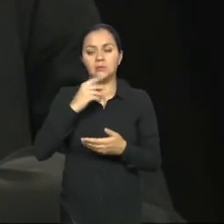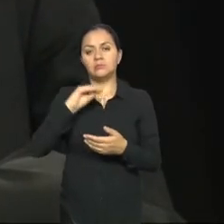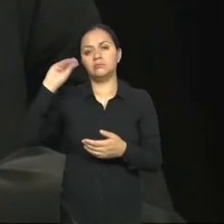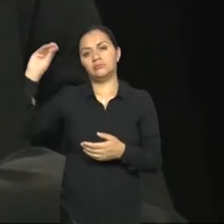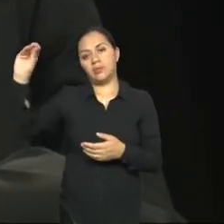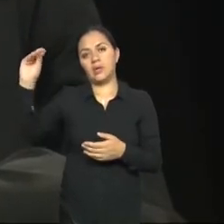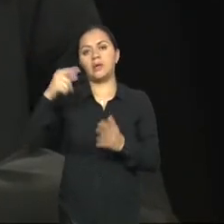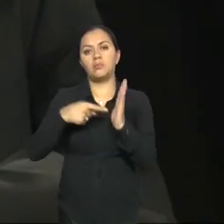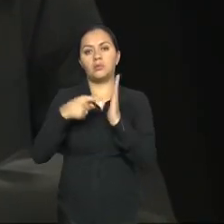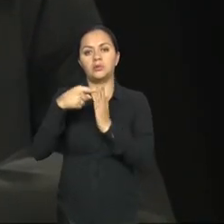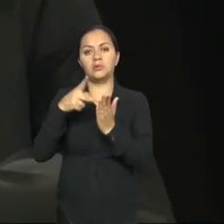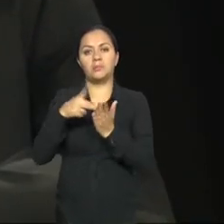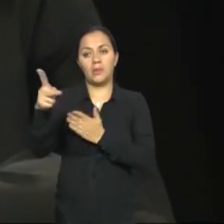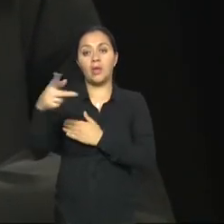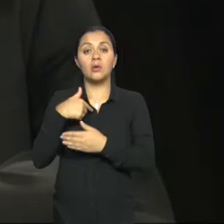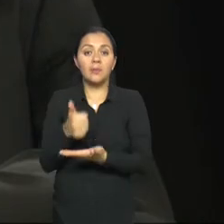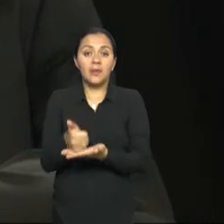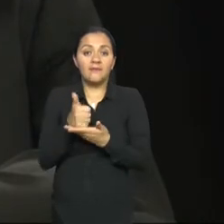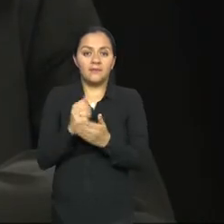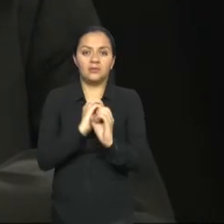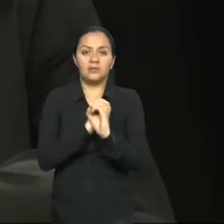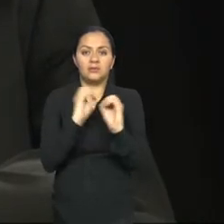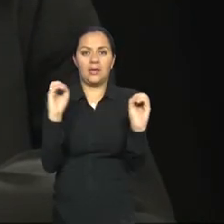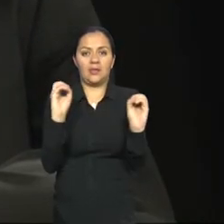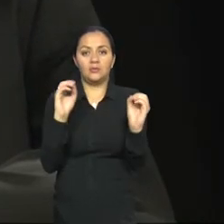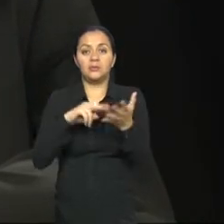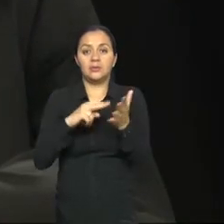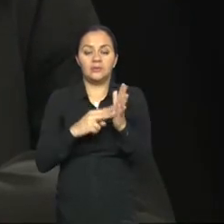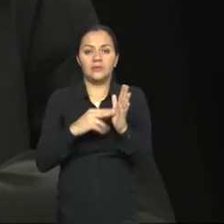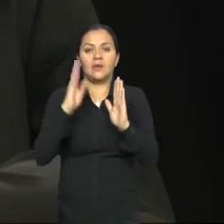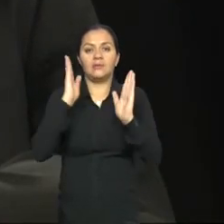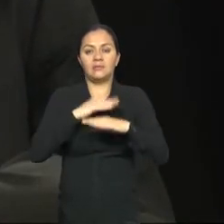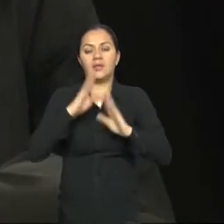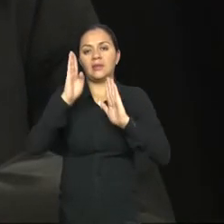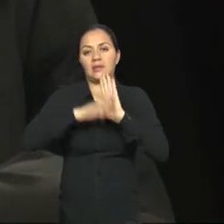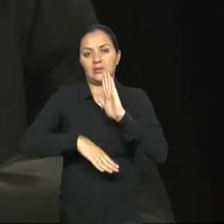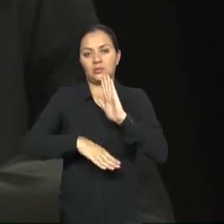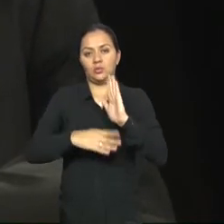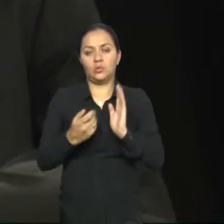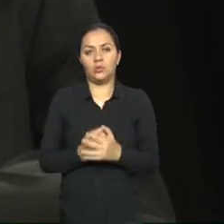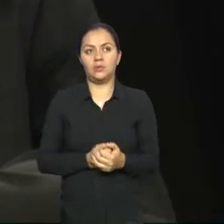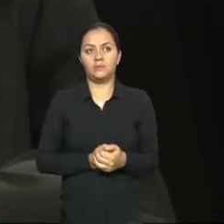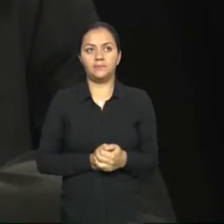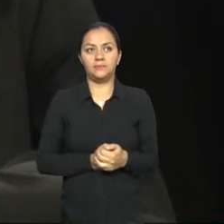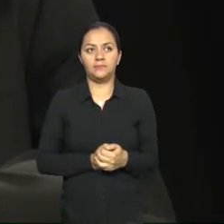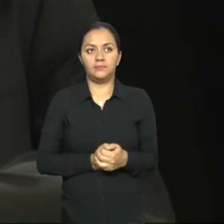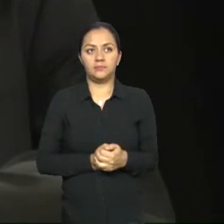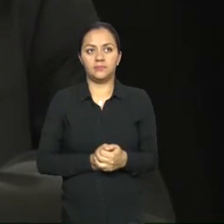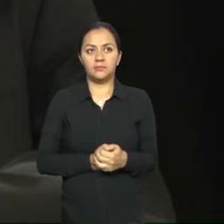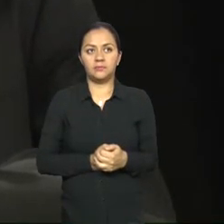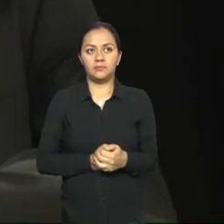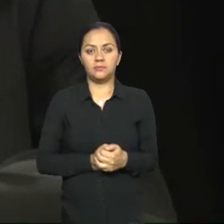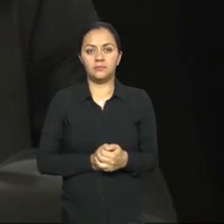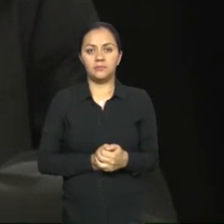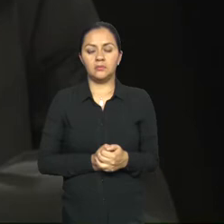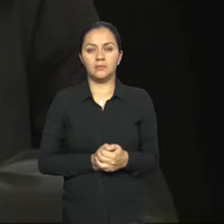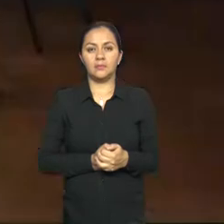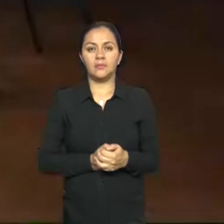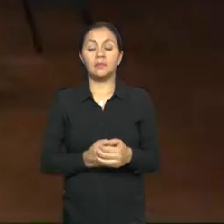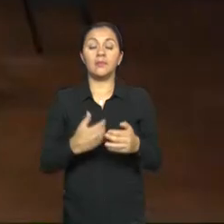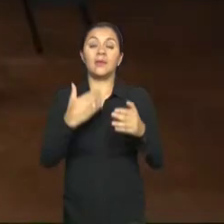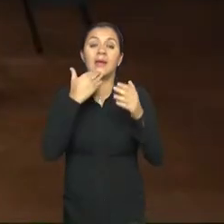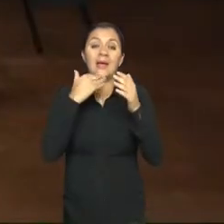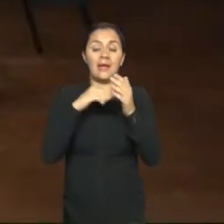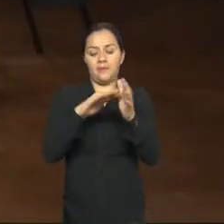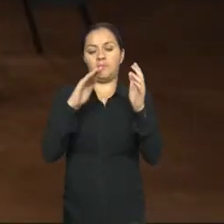impuesto a la renta. Uh-huh. Por lo tanto, tengo ese beneficio de deducción si es que soy una persona natural que tiene una discapacidad. Si yo pasaría la devolución